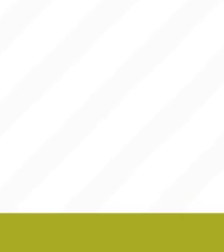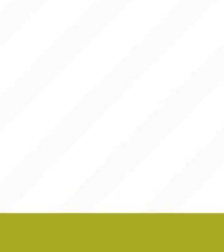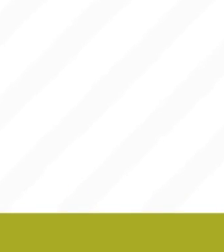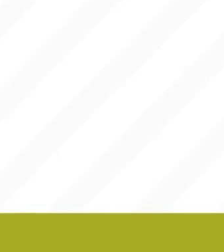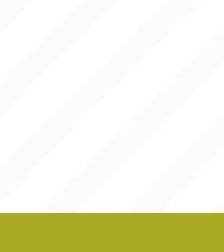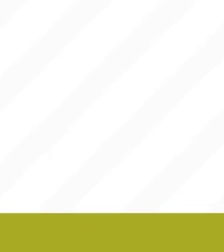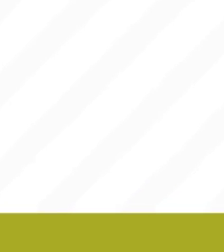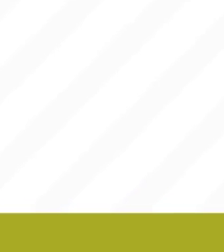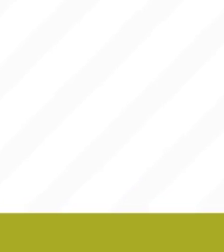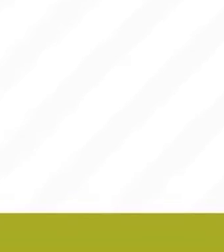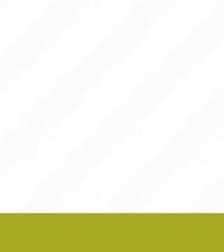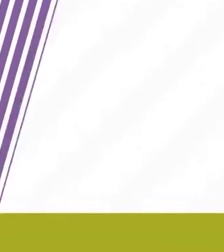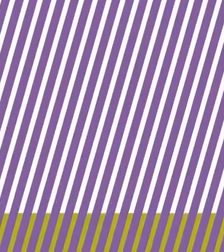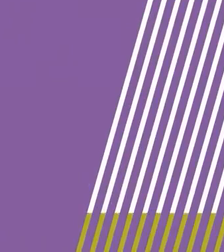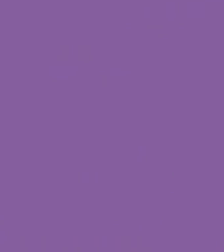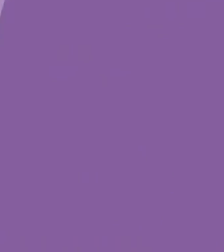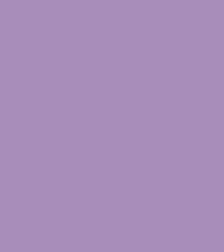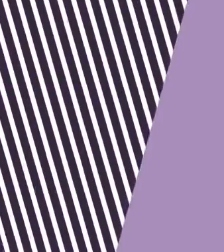y